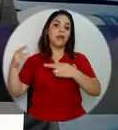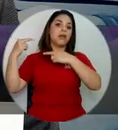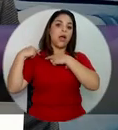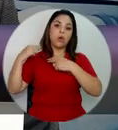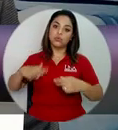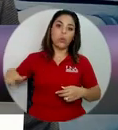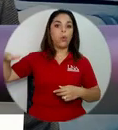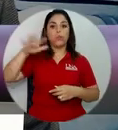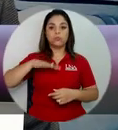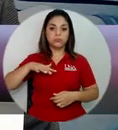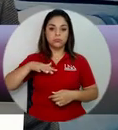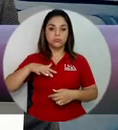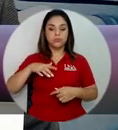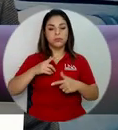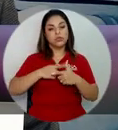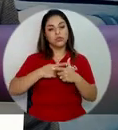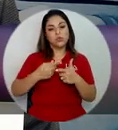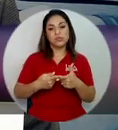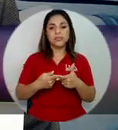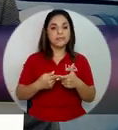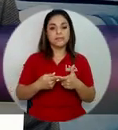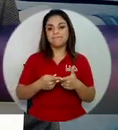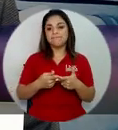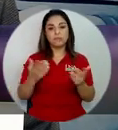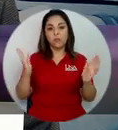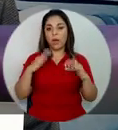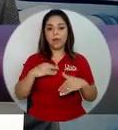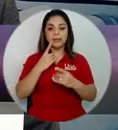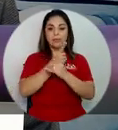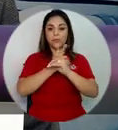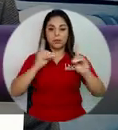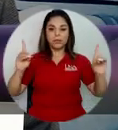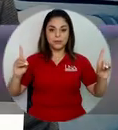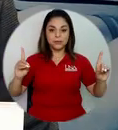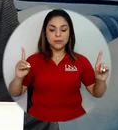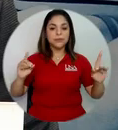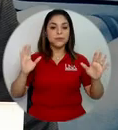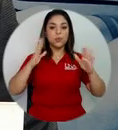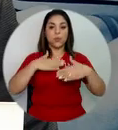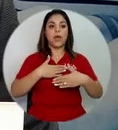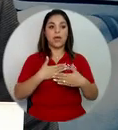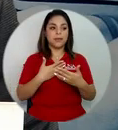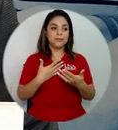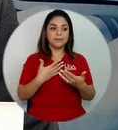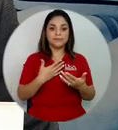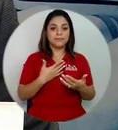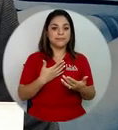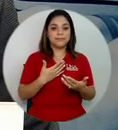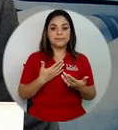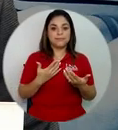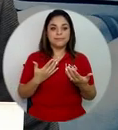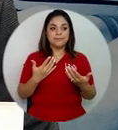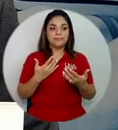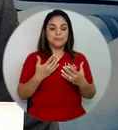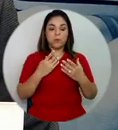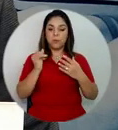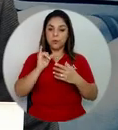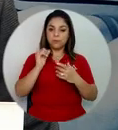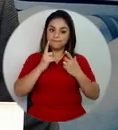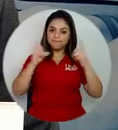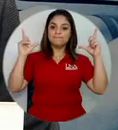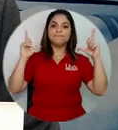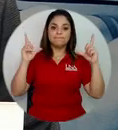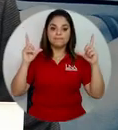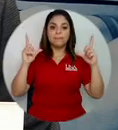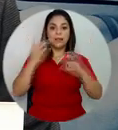que están a cargo de toda la producción. Entonces eso no democratiza toda la parte económica,